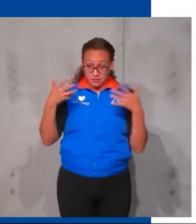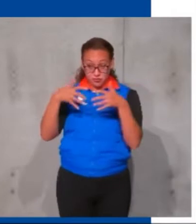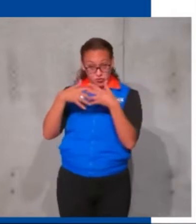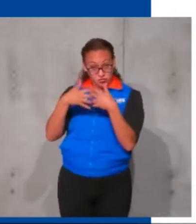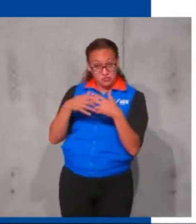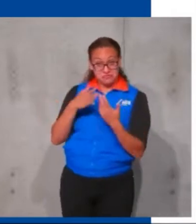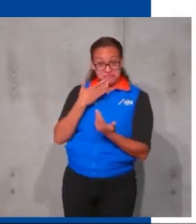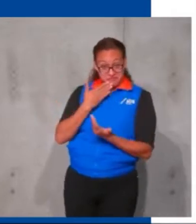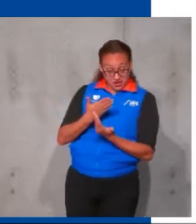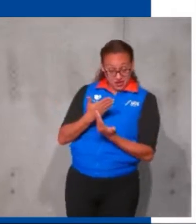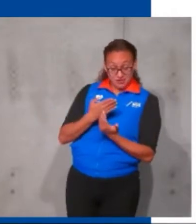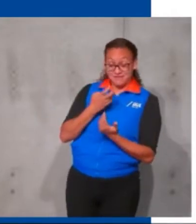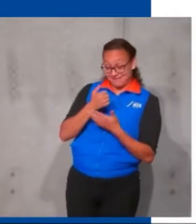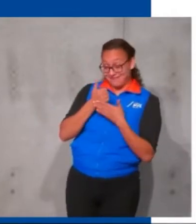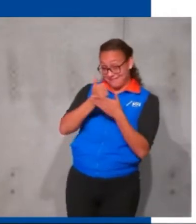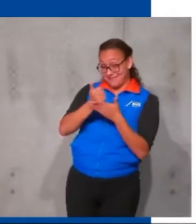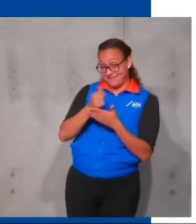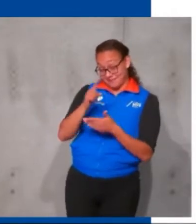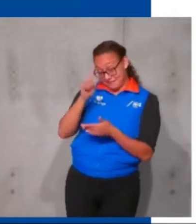indicadores